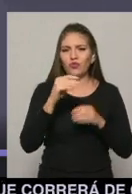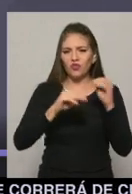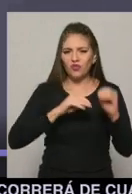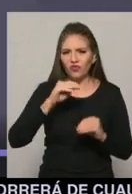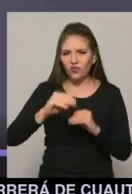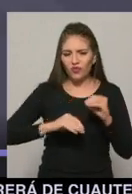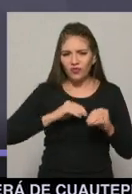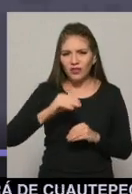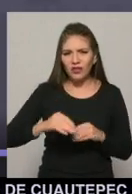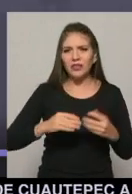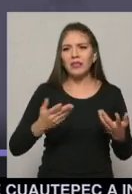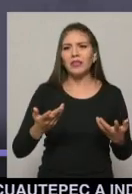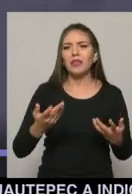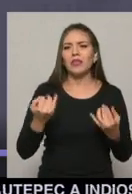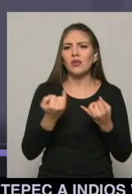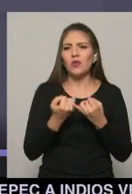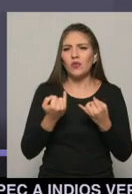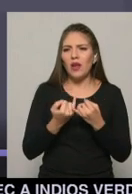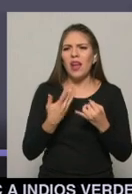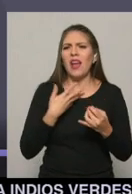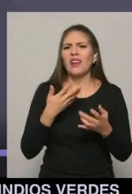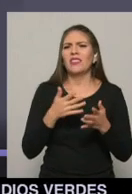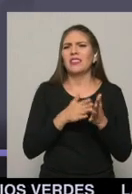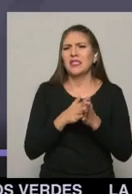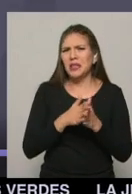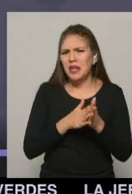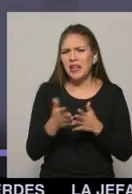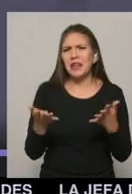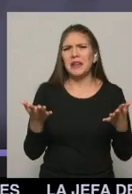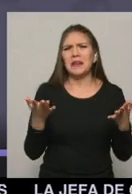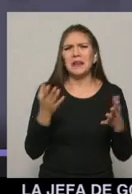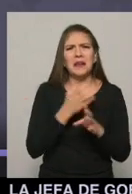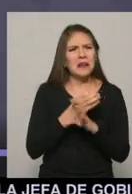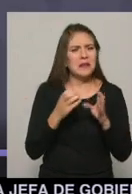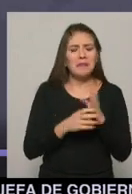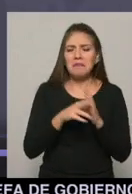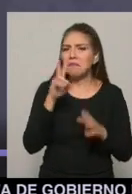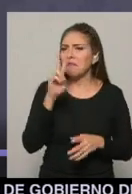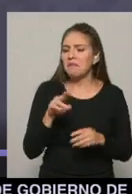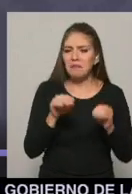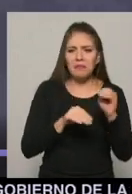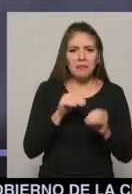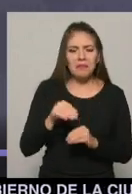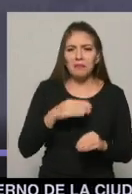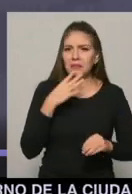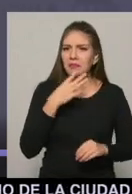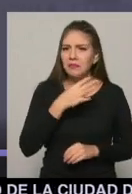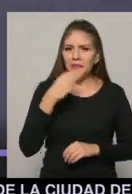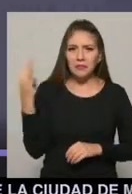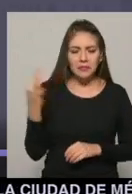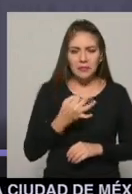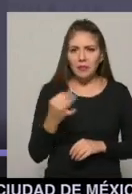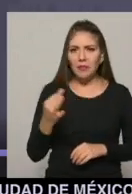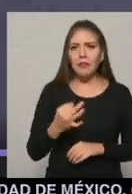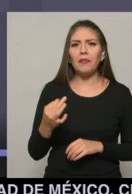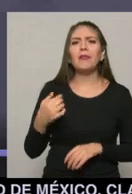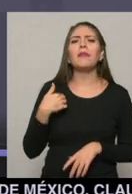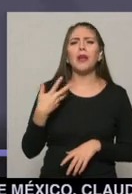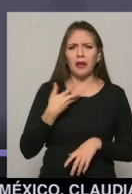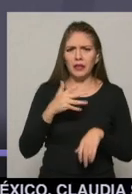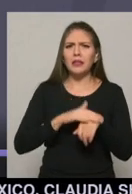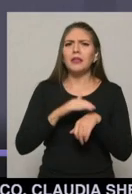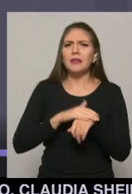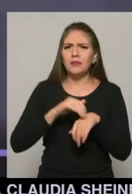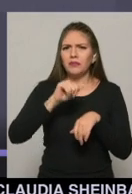le meten chocolate y bueno, hacen una cosa deliciosa He tenido amigos extranjeros que vienen y